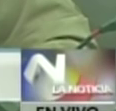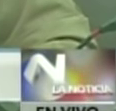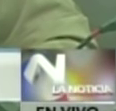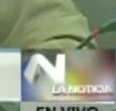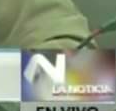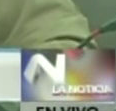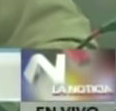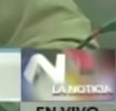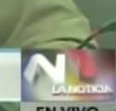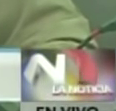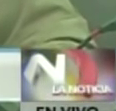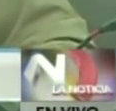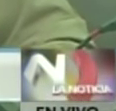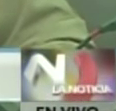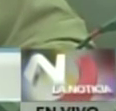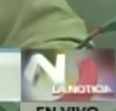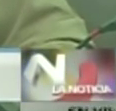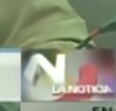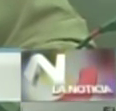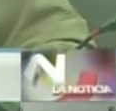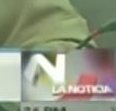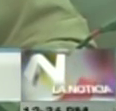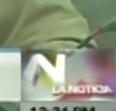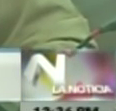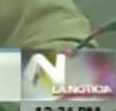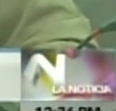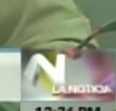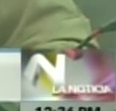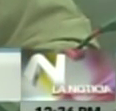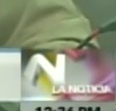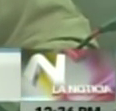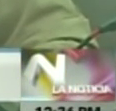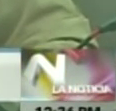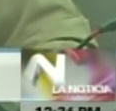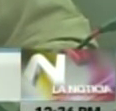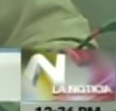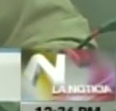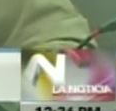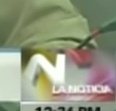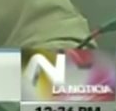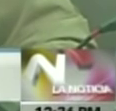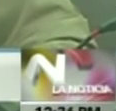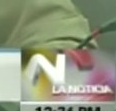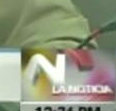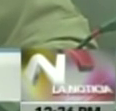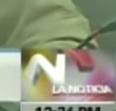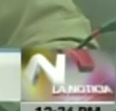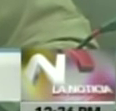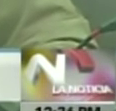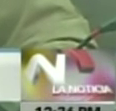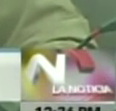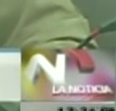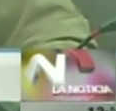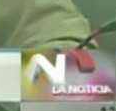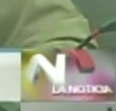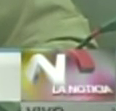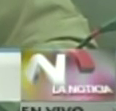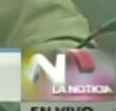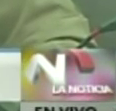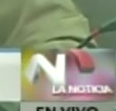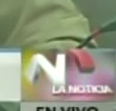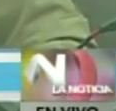saber sentir la patria, y hay que saber sentir el derecho que tenemos los venezolanos al futuro. Por eso es que